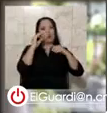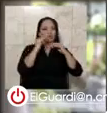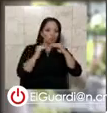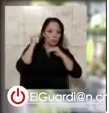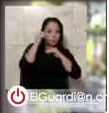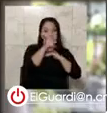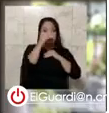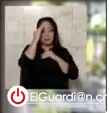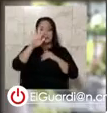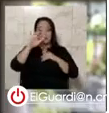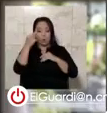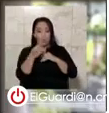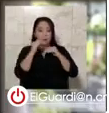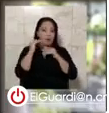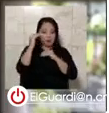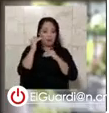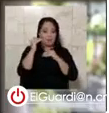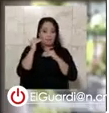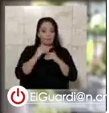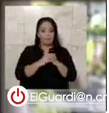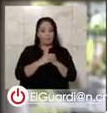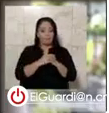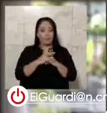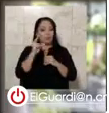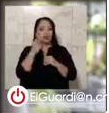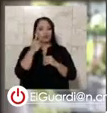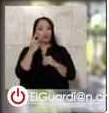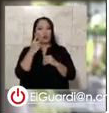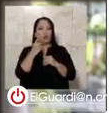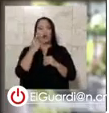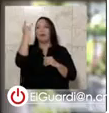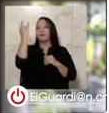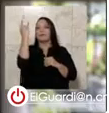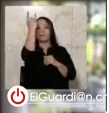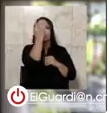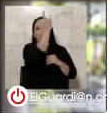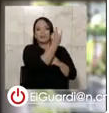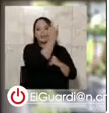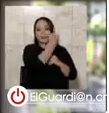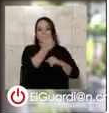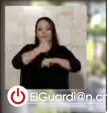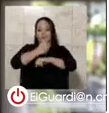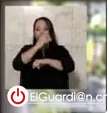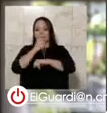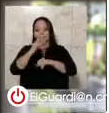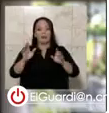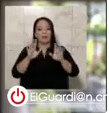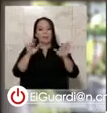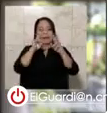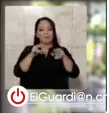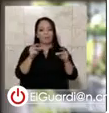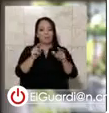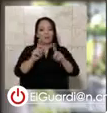ustedes saben, 5G es más allá que un set de antenas que se van a instalar en el país para que los costarricenses tengan internet más